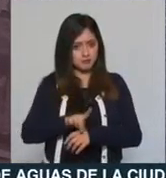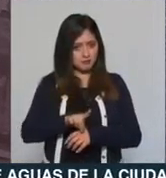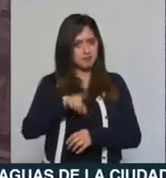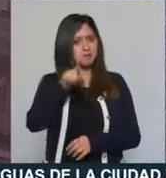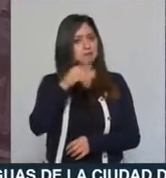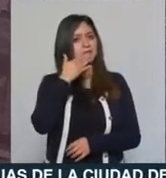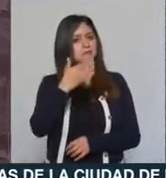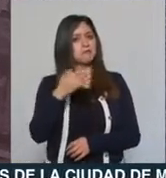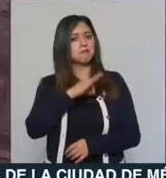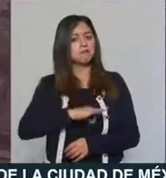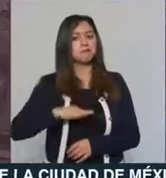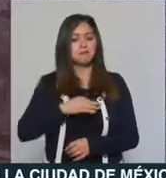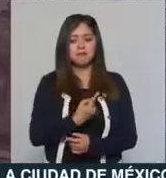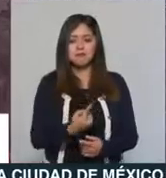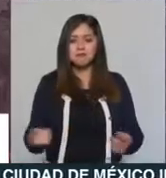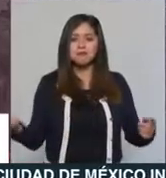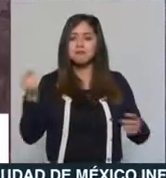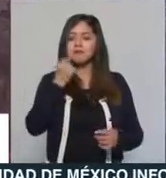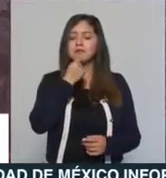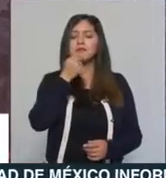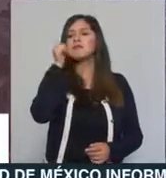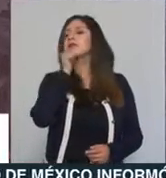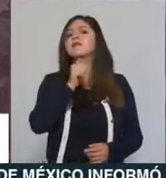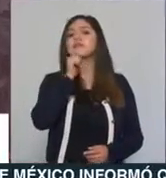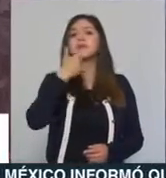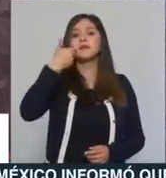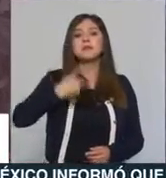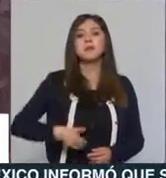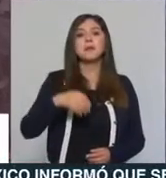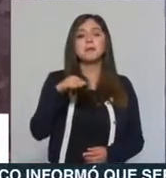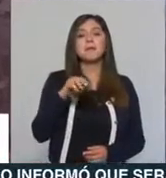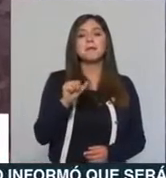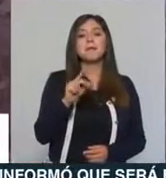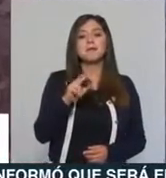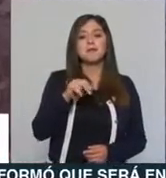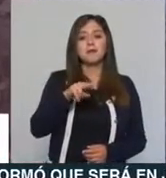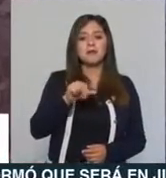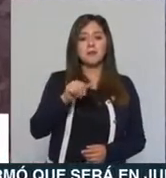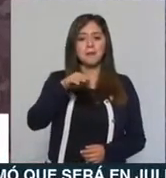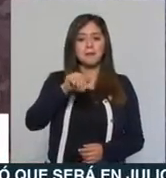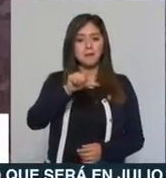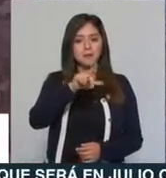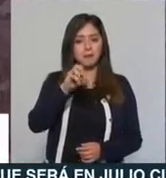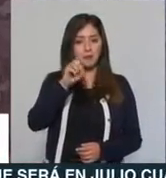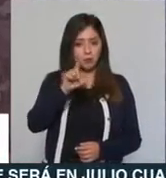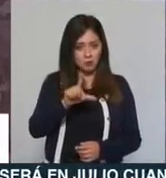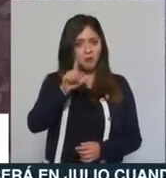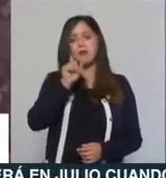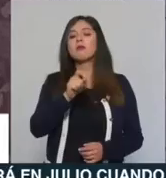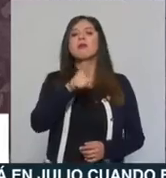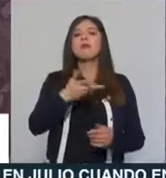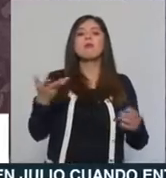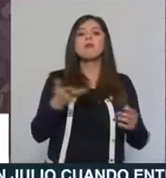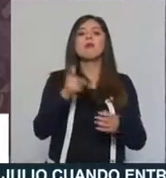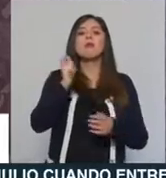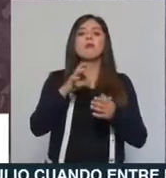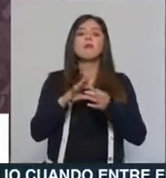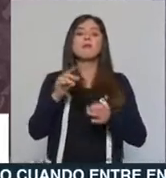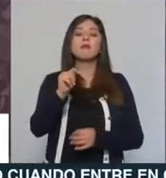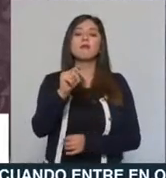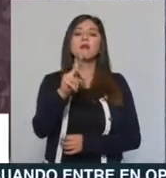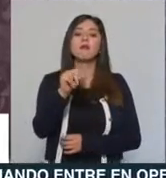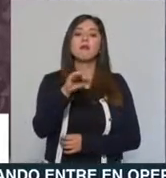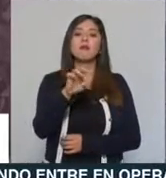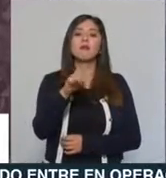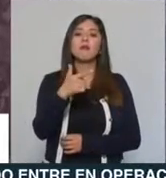que tengan una feliz infancia siempre. Mi nombre es Mariana Mayol y vamos a compartir un pequeño trabalenguas para los niños más